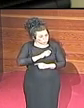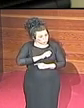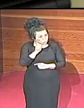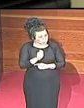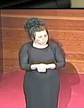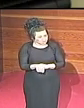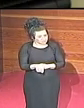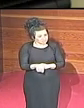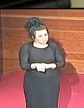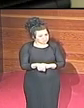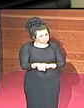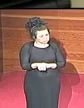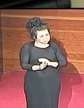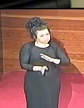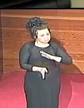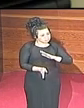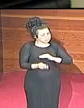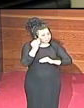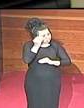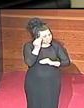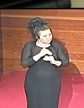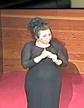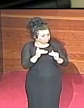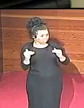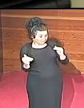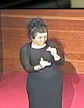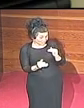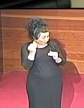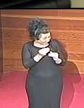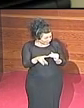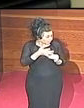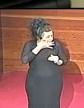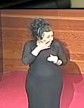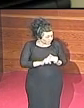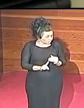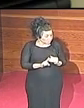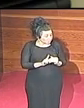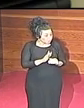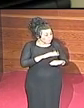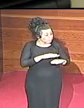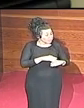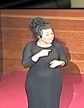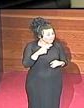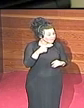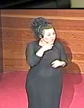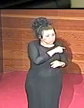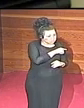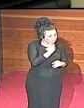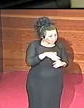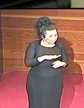consideraba y sigue considerando inferior. Y eso por sí solo para el Kremlin es una humillación.